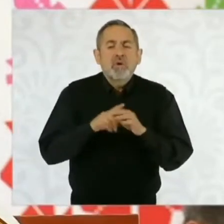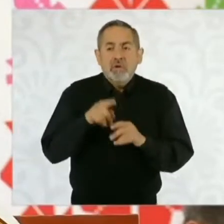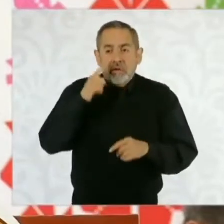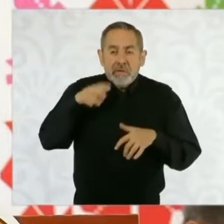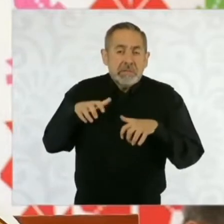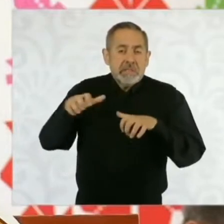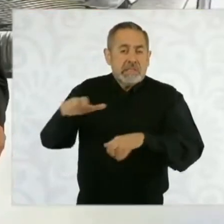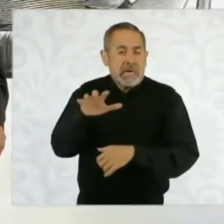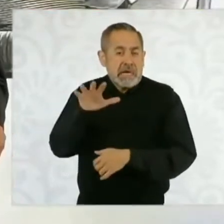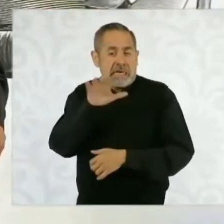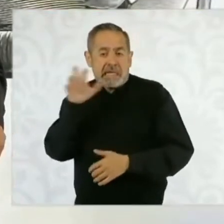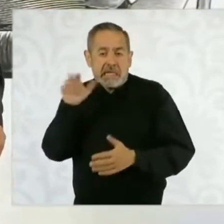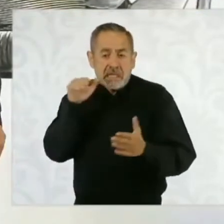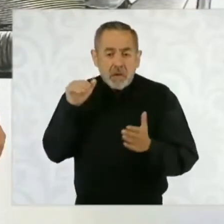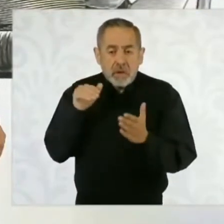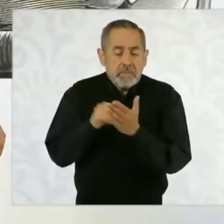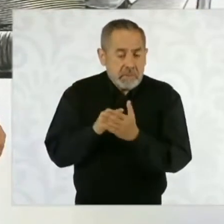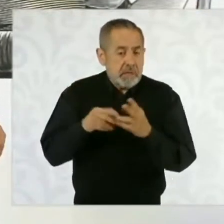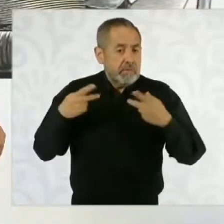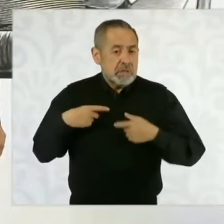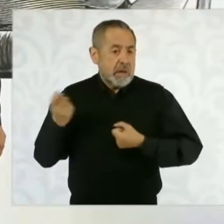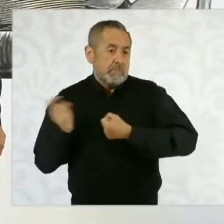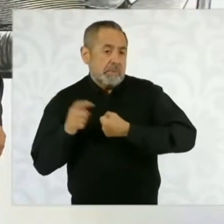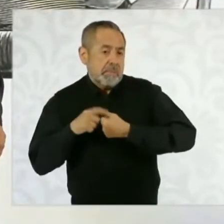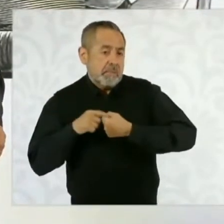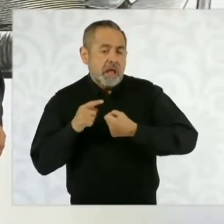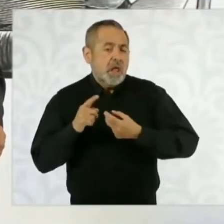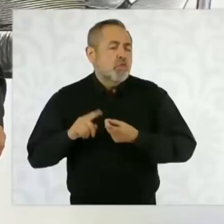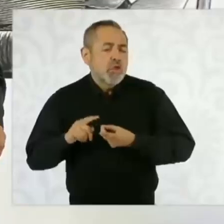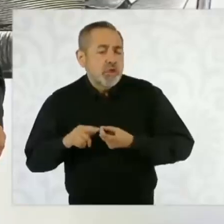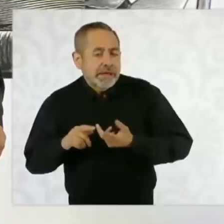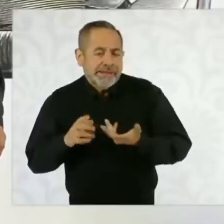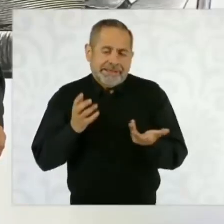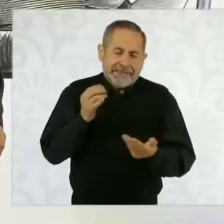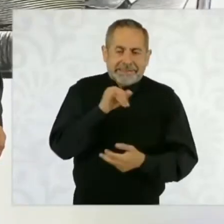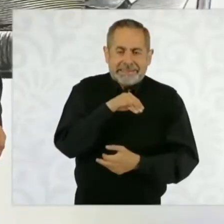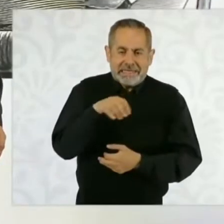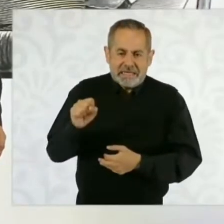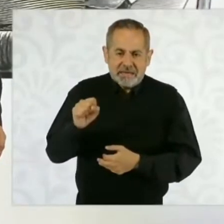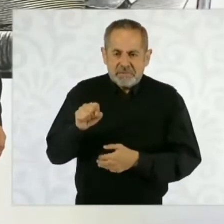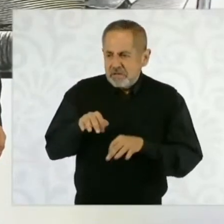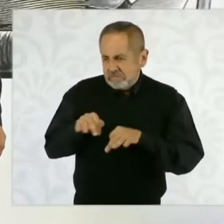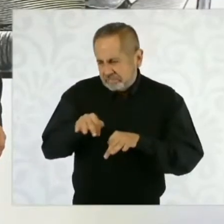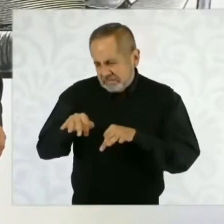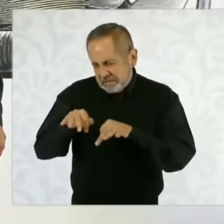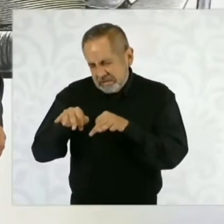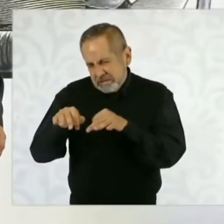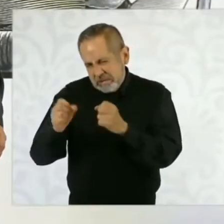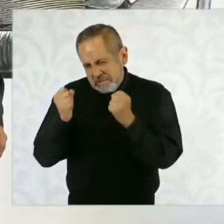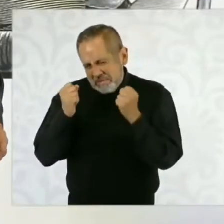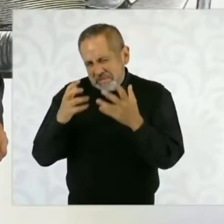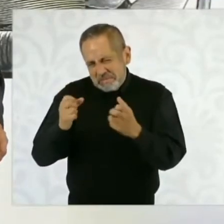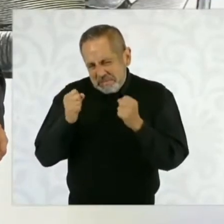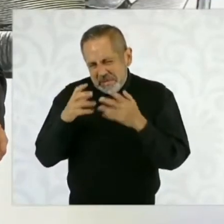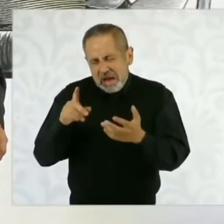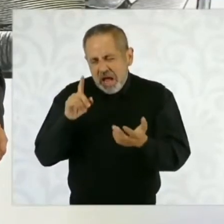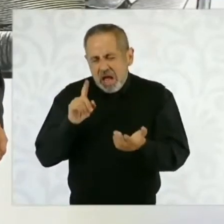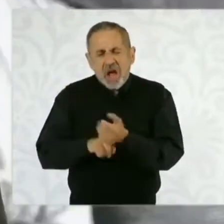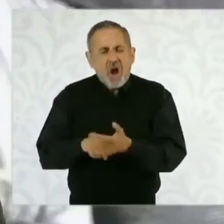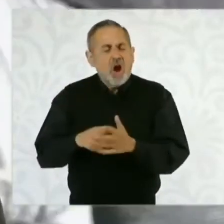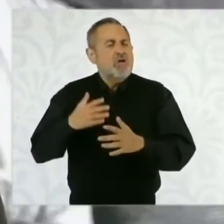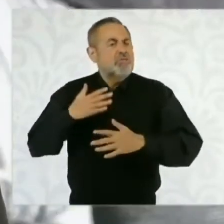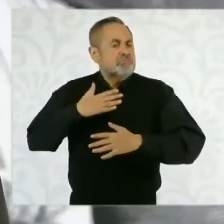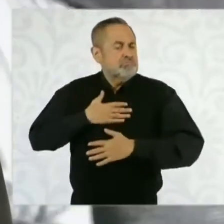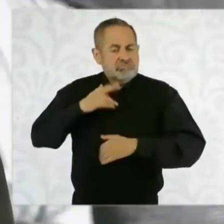500,000 trabajadores del Instituto Mexicano del Seguro Social traen en su espalda